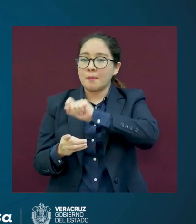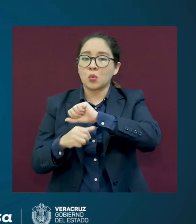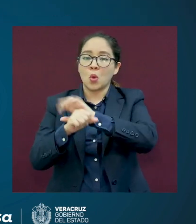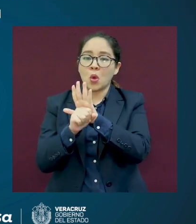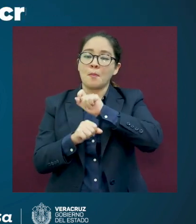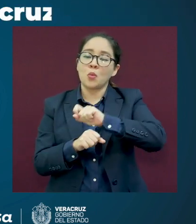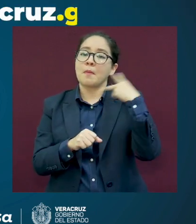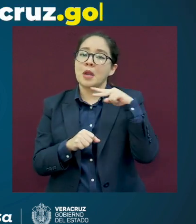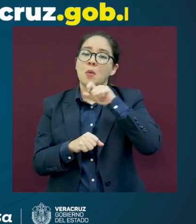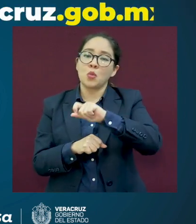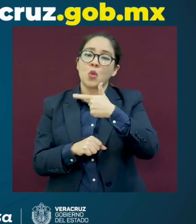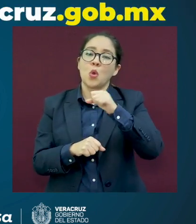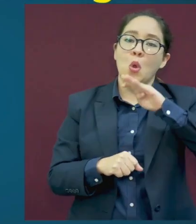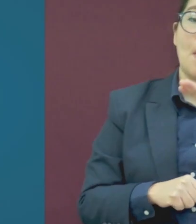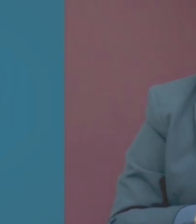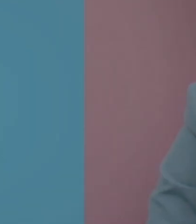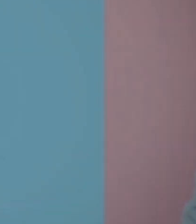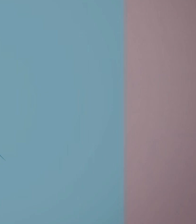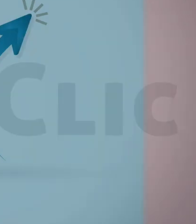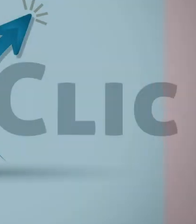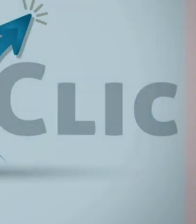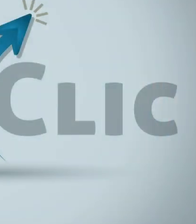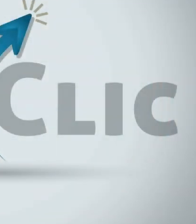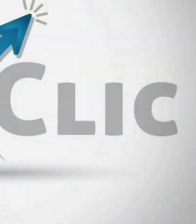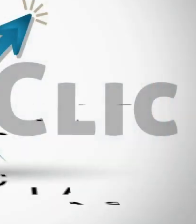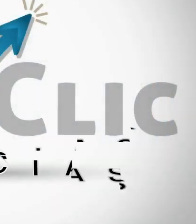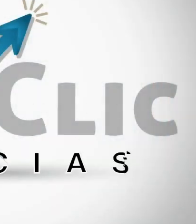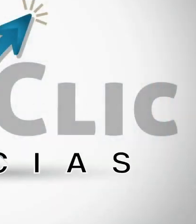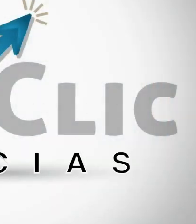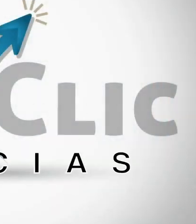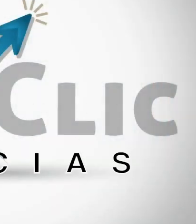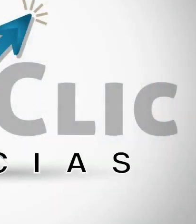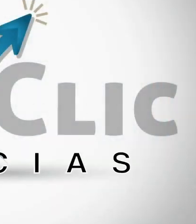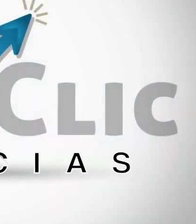punto veracruz punto gob.mx gobierno del estado